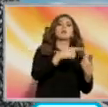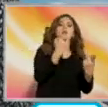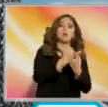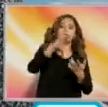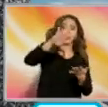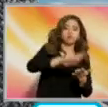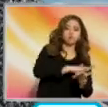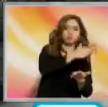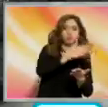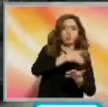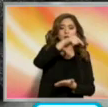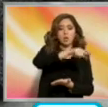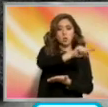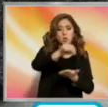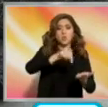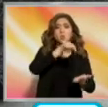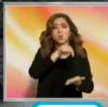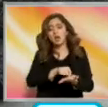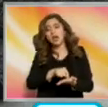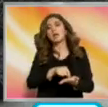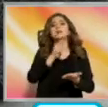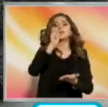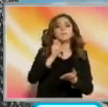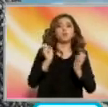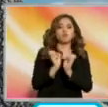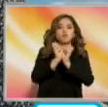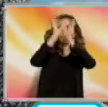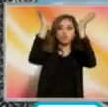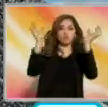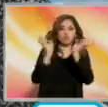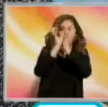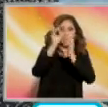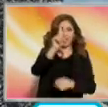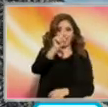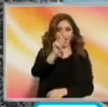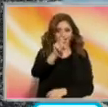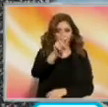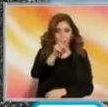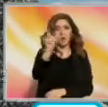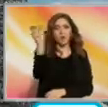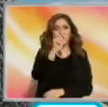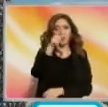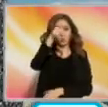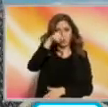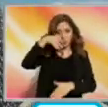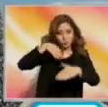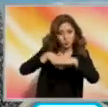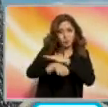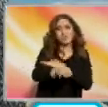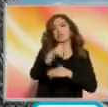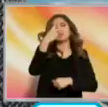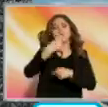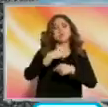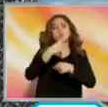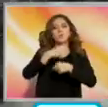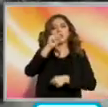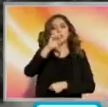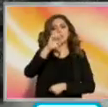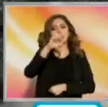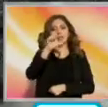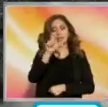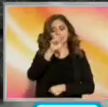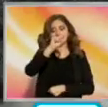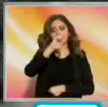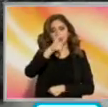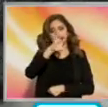estuvo funcionando a medias, que es la fuente Mito del Agua, que es la que está entrando en la segunda sección. Que es muy bonita, Esa es